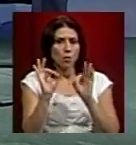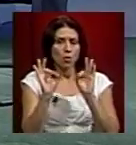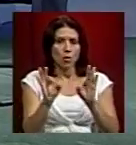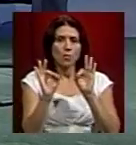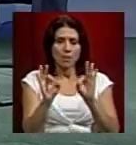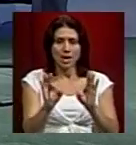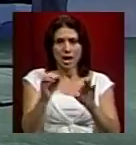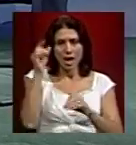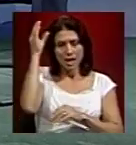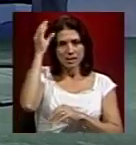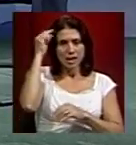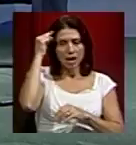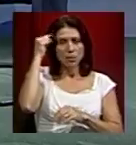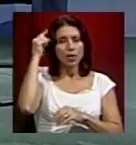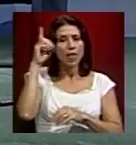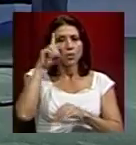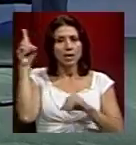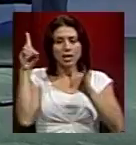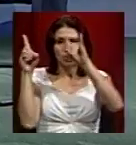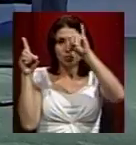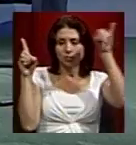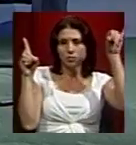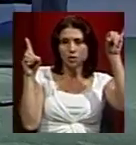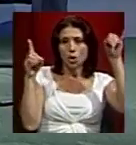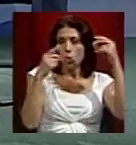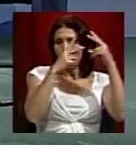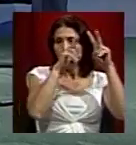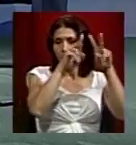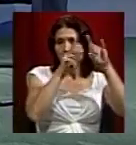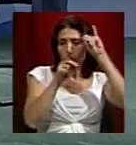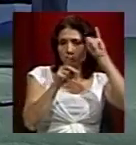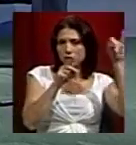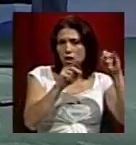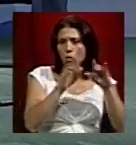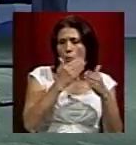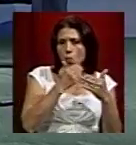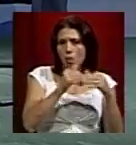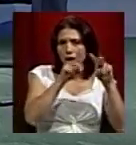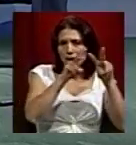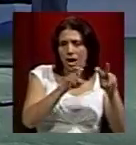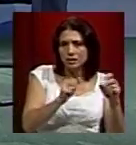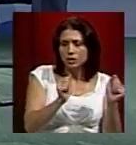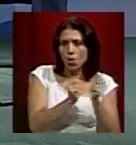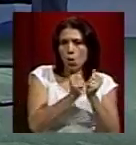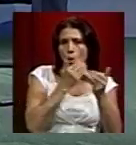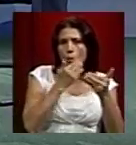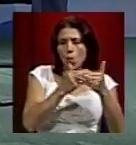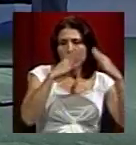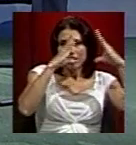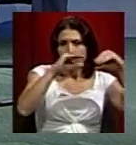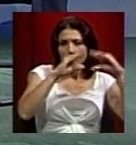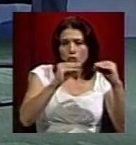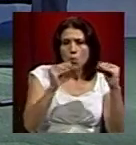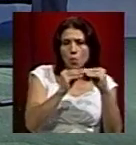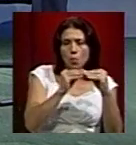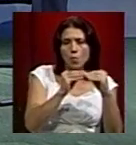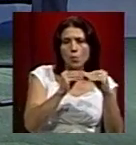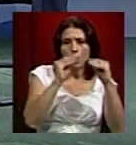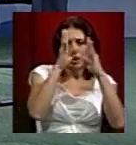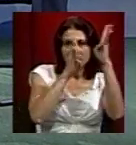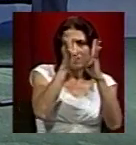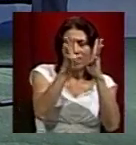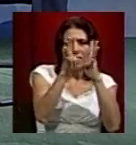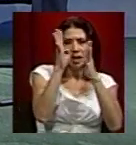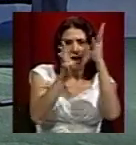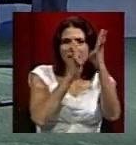del cerebro, ¿no? Un buen análisis del lado izquierdo del cerebro, con buenos datos y mucha creatividad. ¿Y de dónde viene la